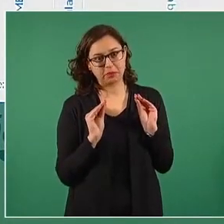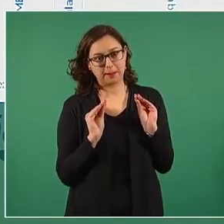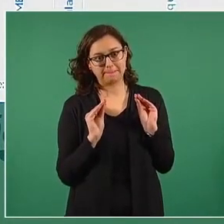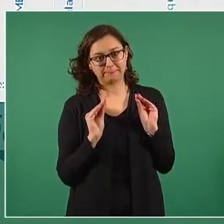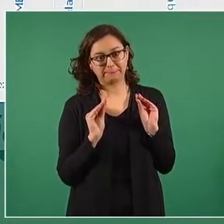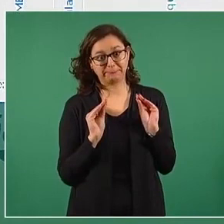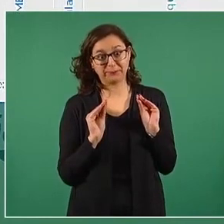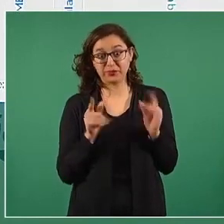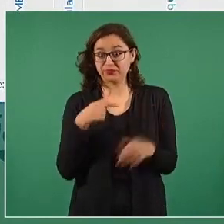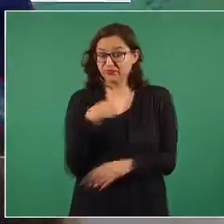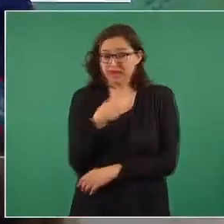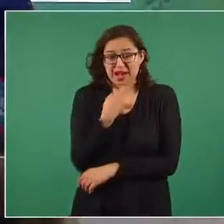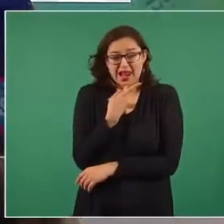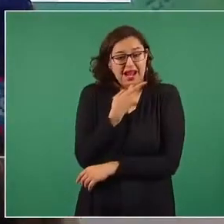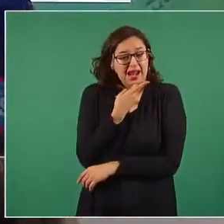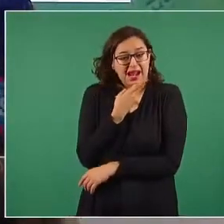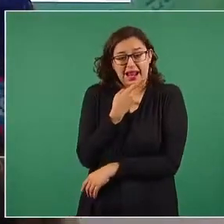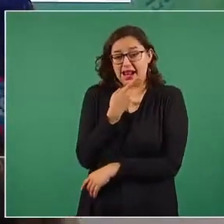y